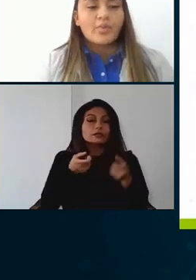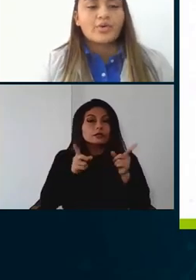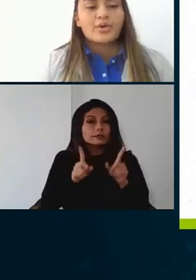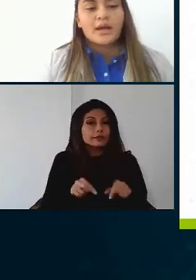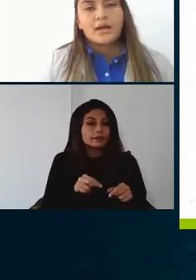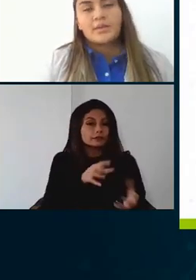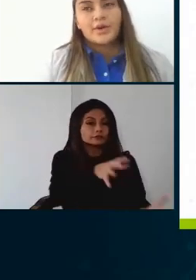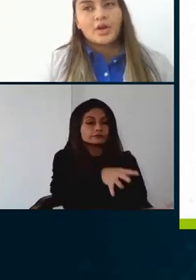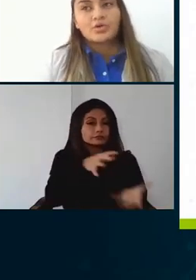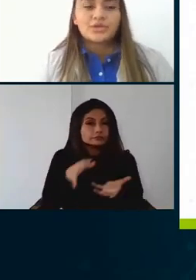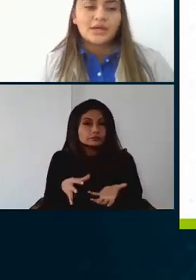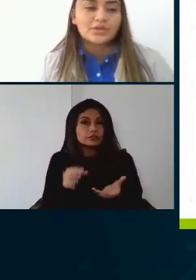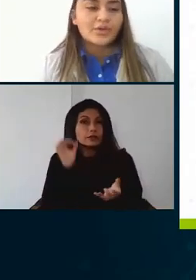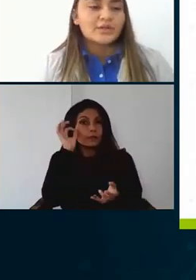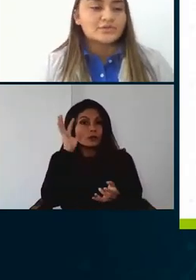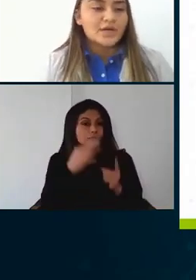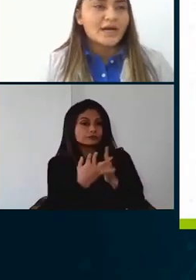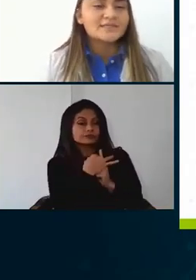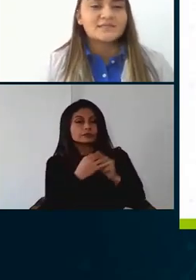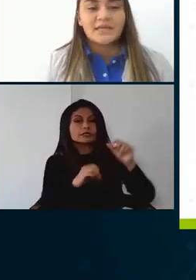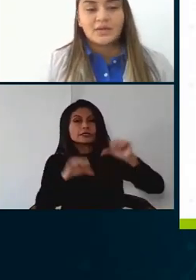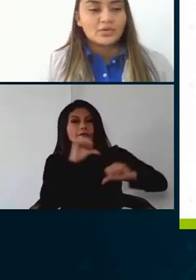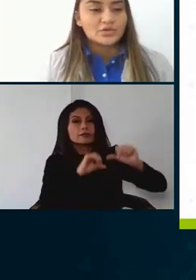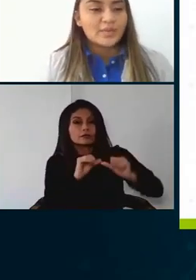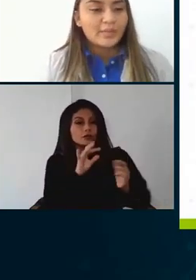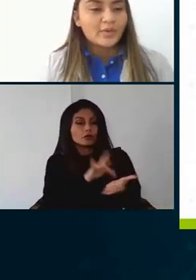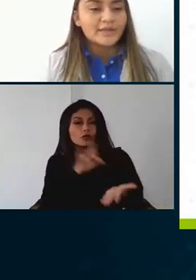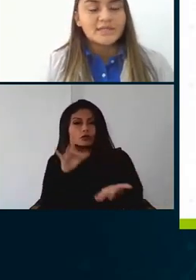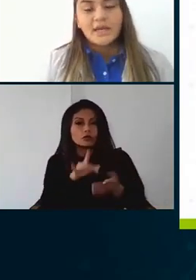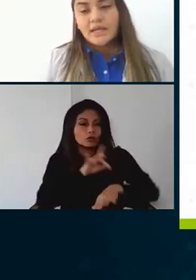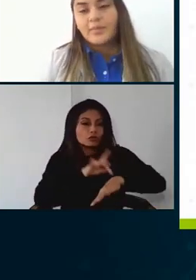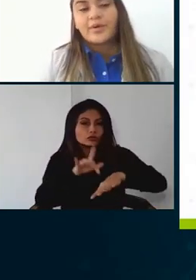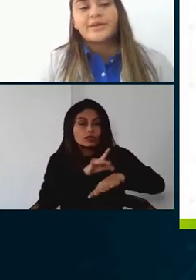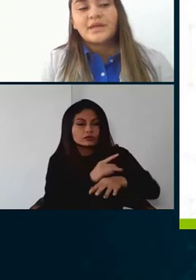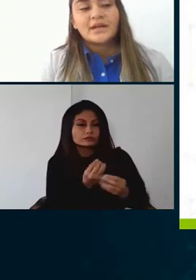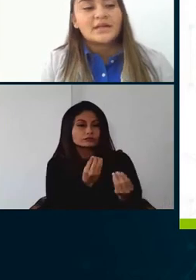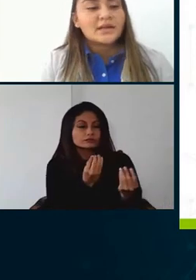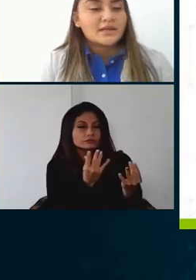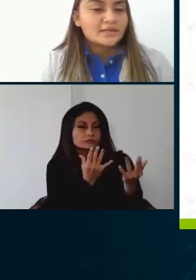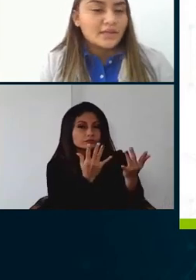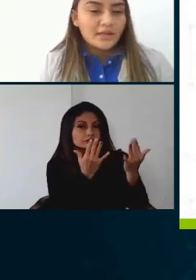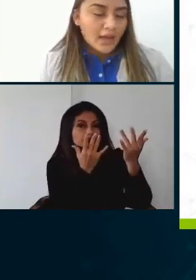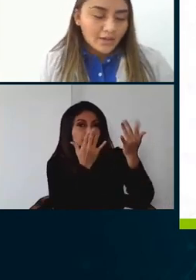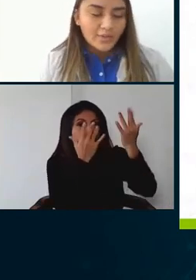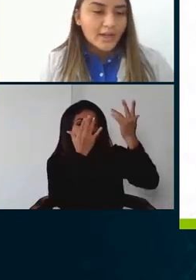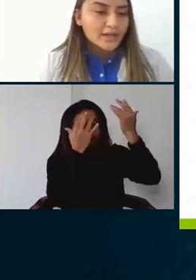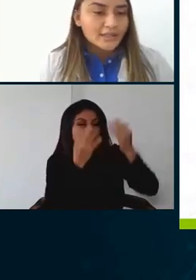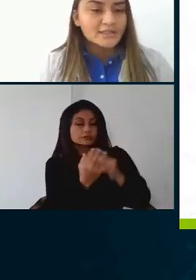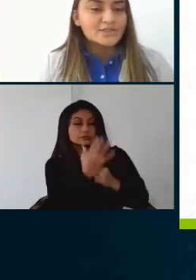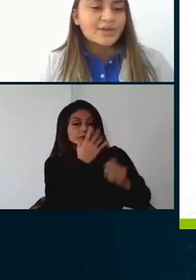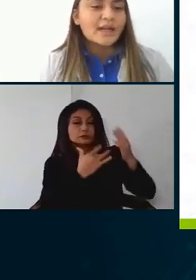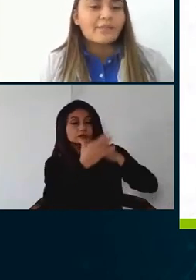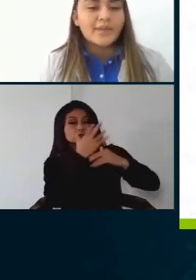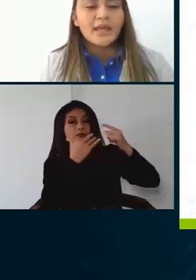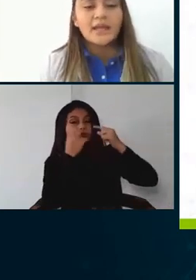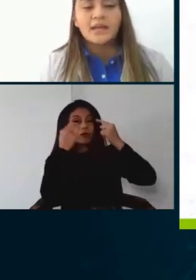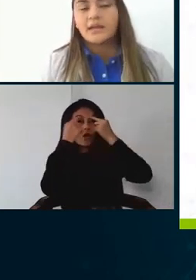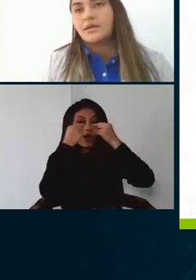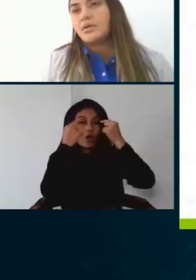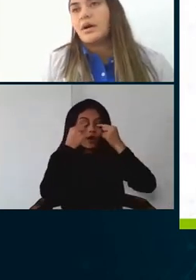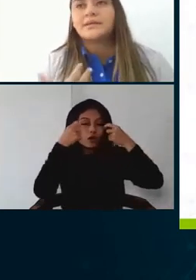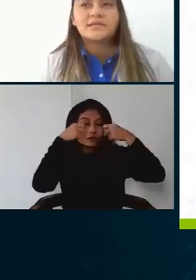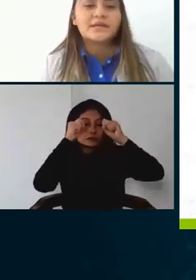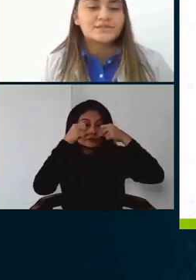químico por el contacto de los gases y algunos vapores que pueden dar alguna irritación en la